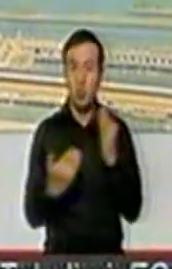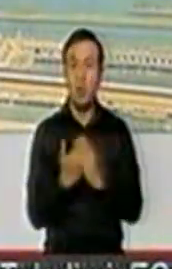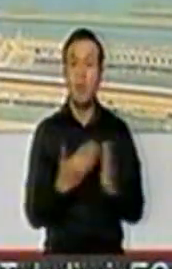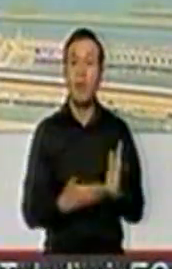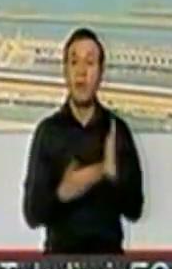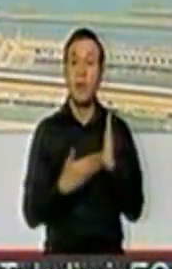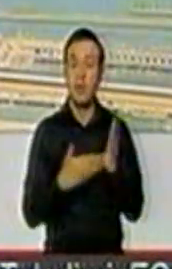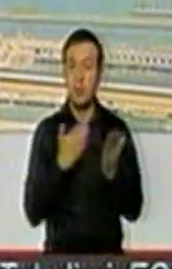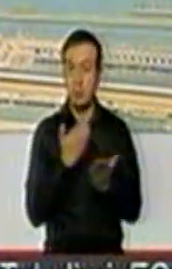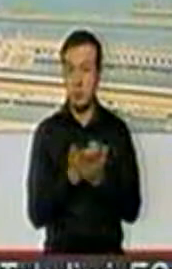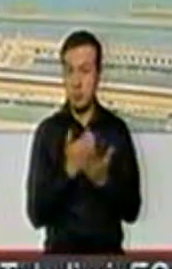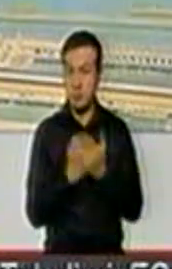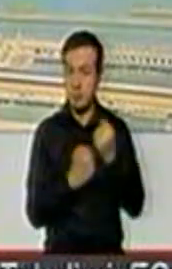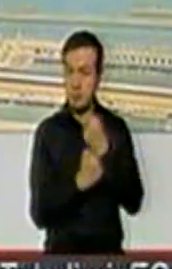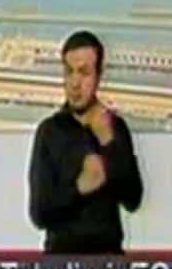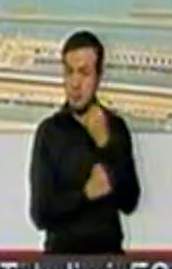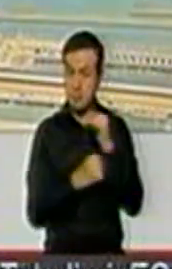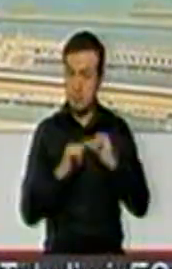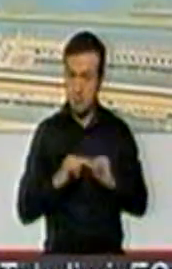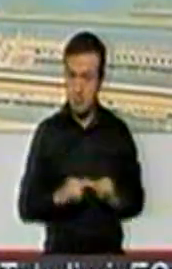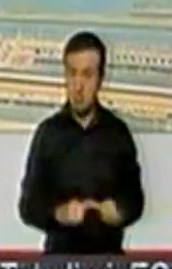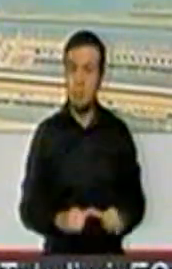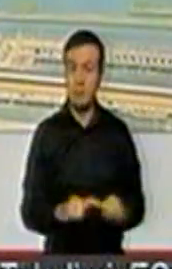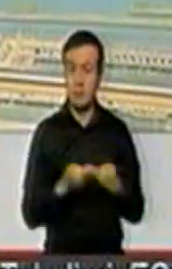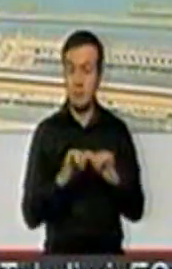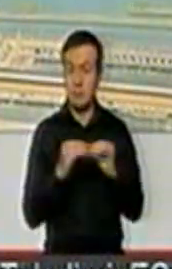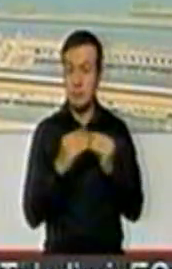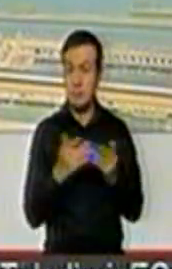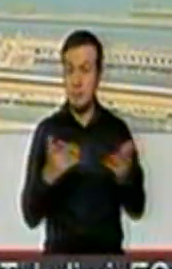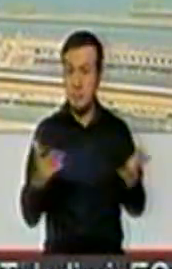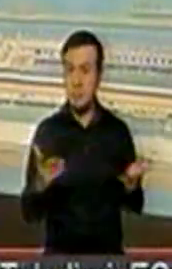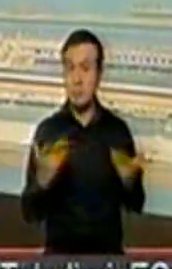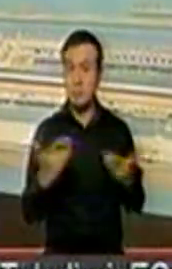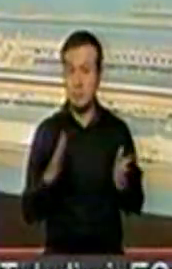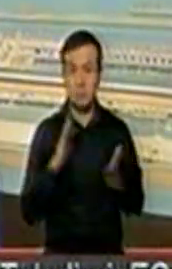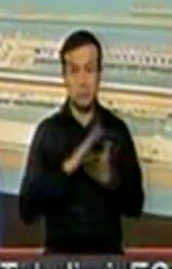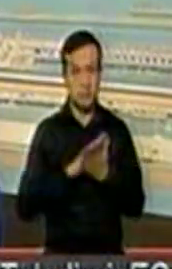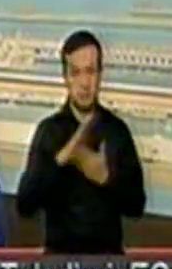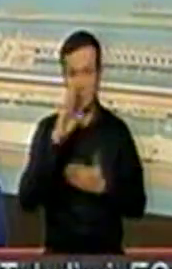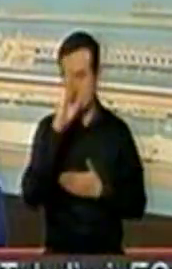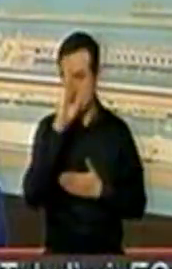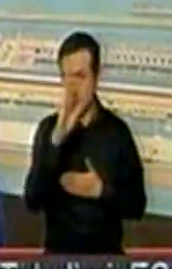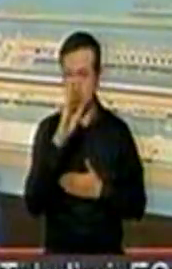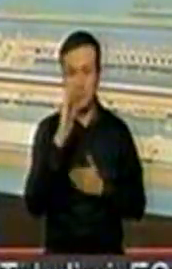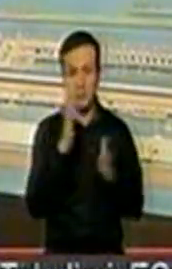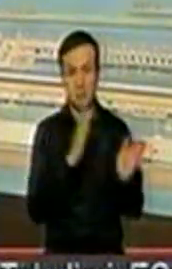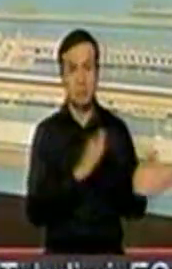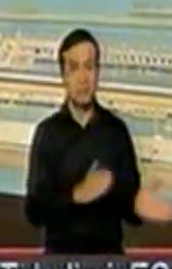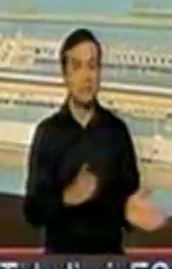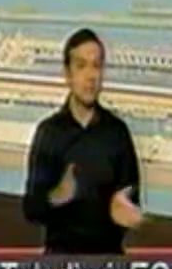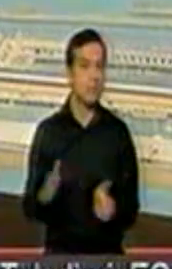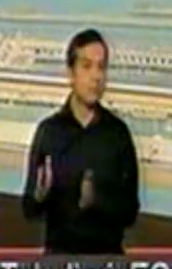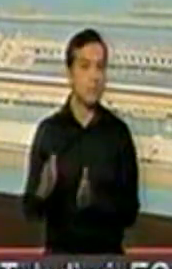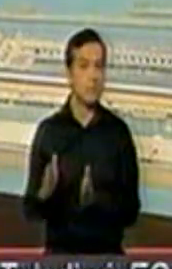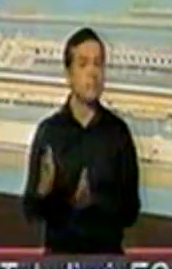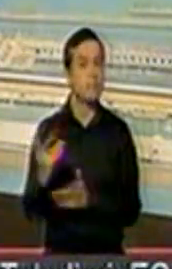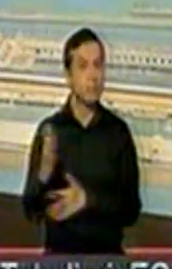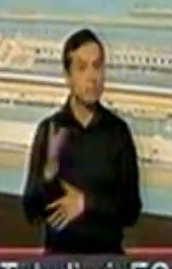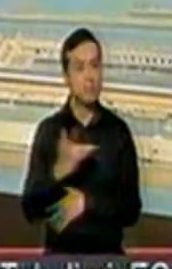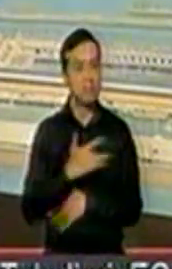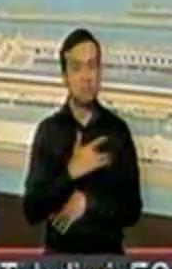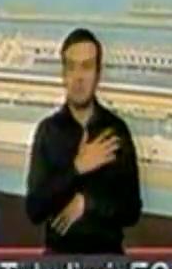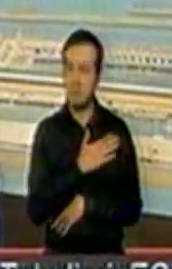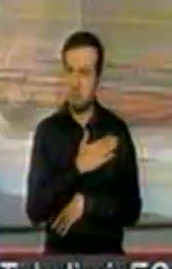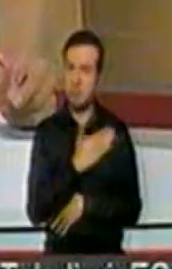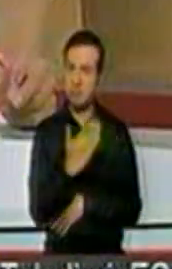basado en la sostenibilidad de las finanzas públicas, basado en la transparencia, basado en el ordenamiento, ha generado confianza.